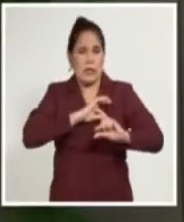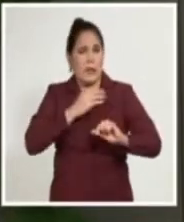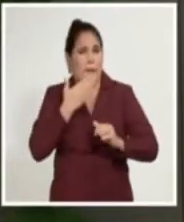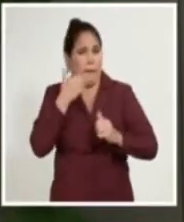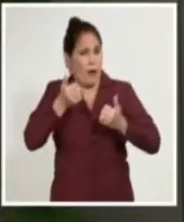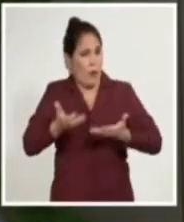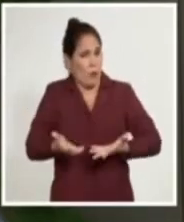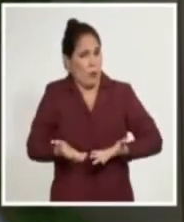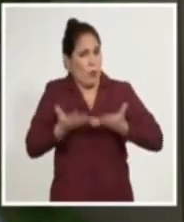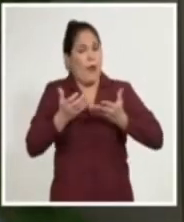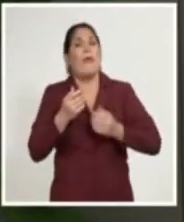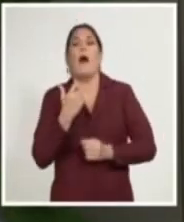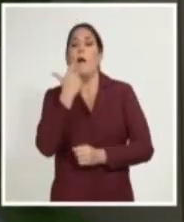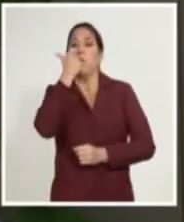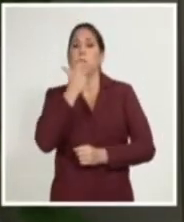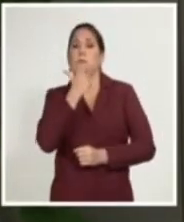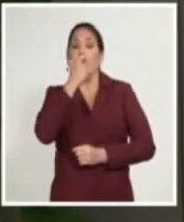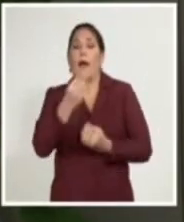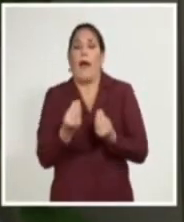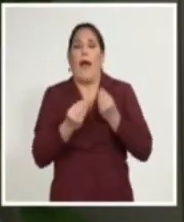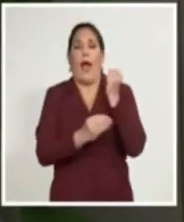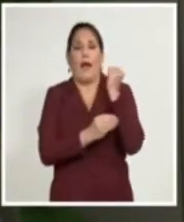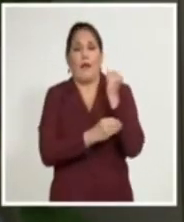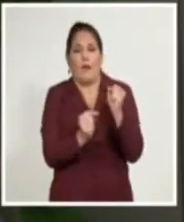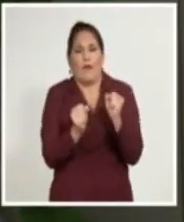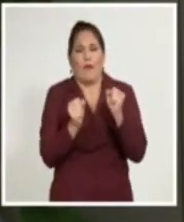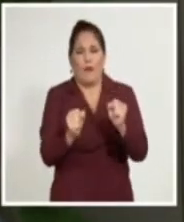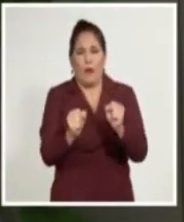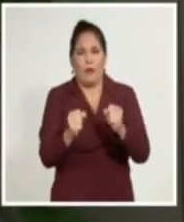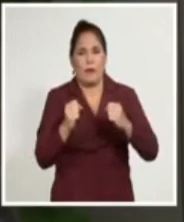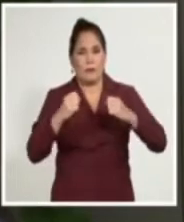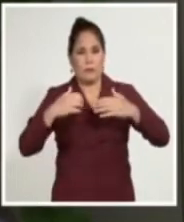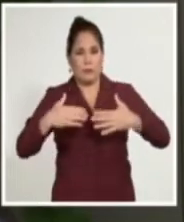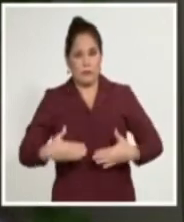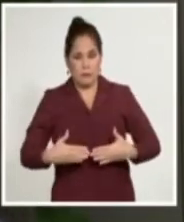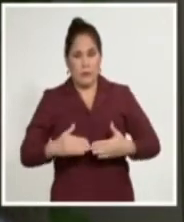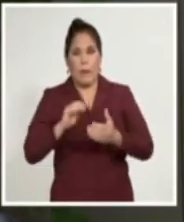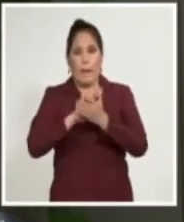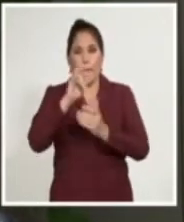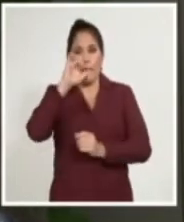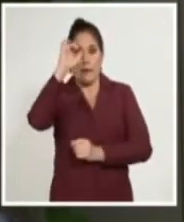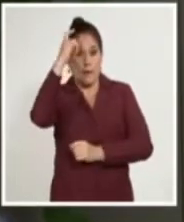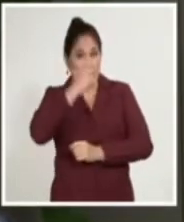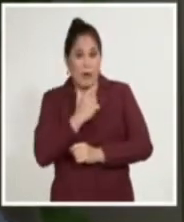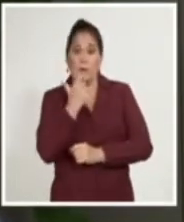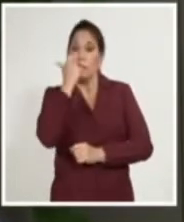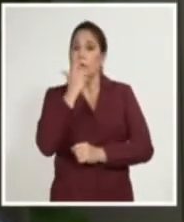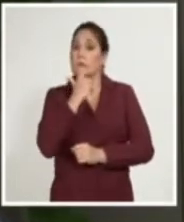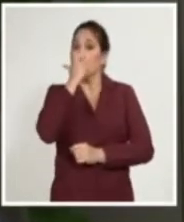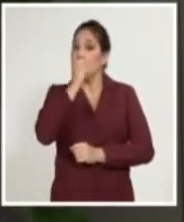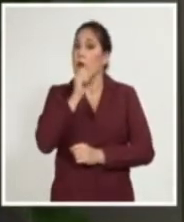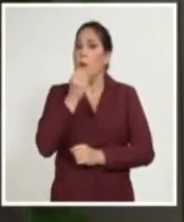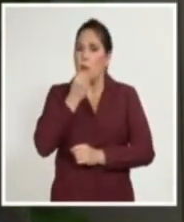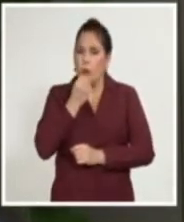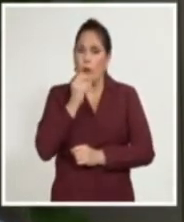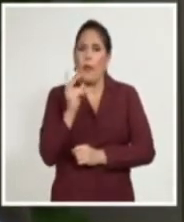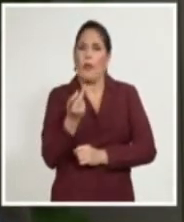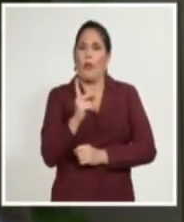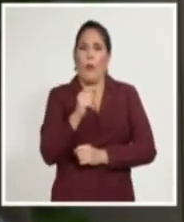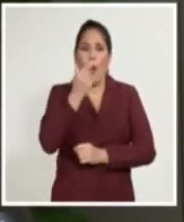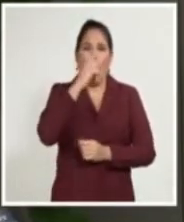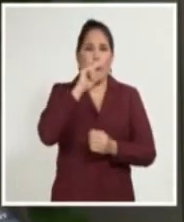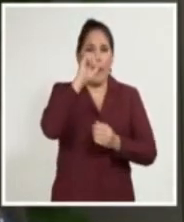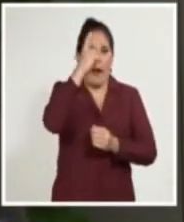pone una dosis de refuerzo con Manvisa a la mitad y una dosis de refuerzo con Abdala a la